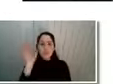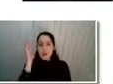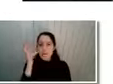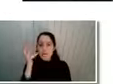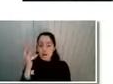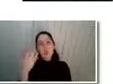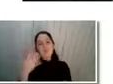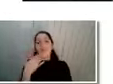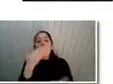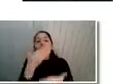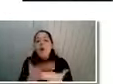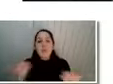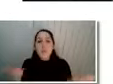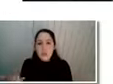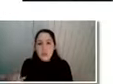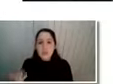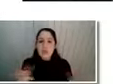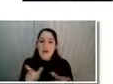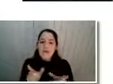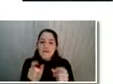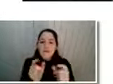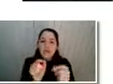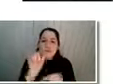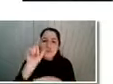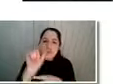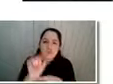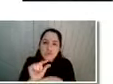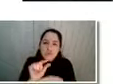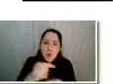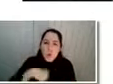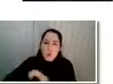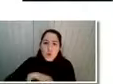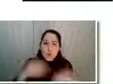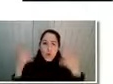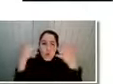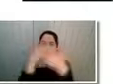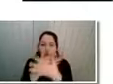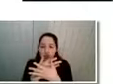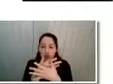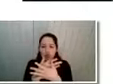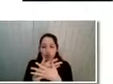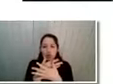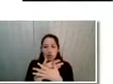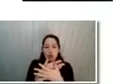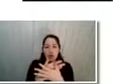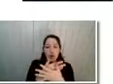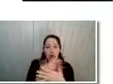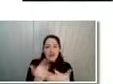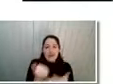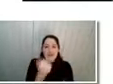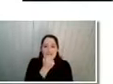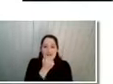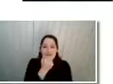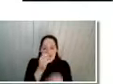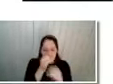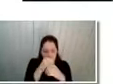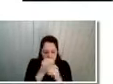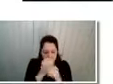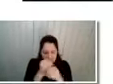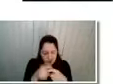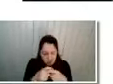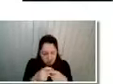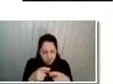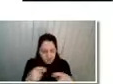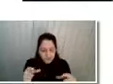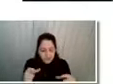era tan poca que nos confundimos entre, ¿será error en la amplificación? ¿Algo no funcionó bien? ¿O